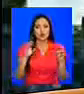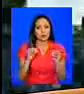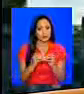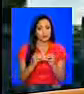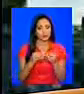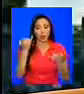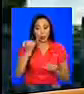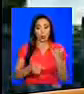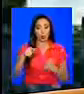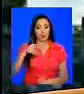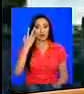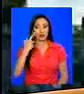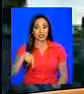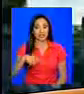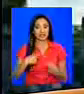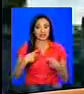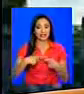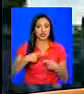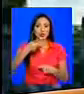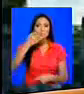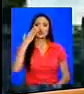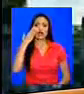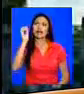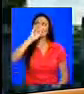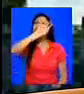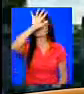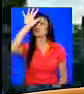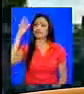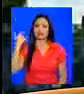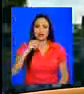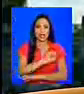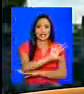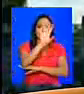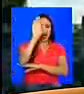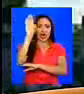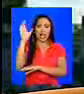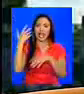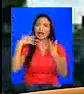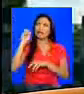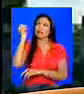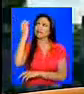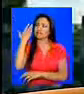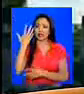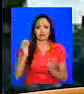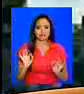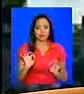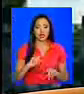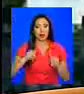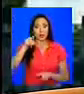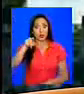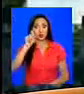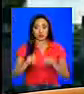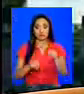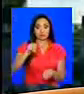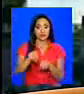Vamos que los últimos días en la capital el cielo se ha mantenido despejado y con un sol radiante. Pero si somos peatones o utilizamos la bicicleta